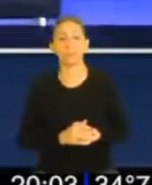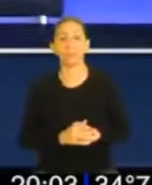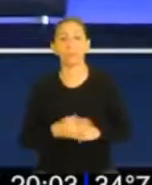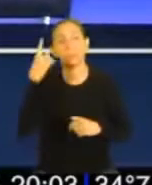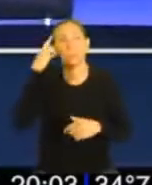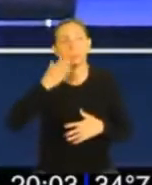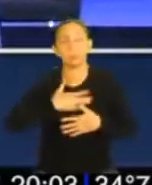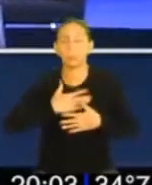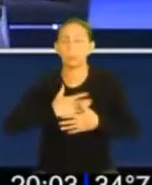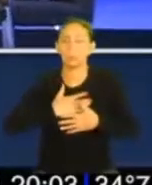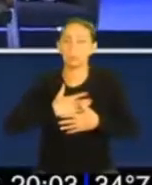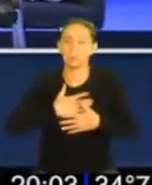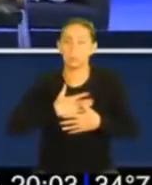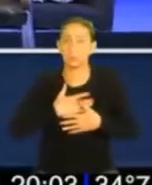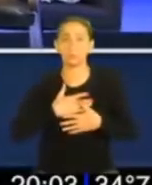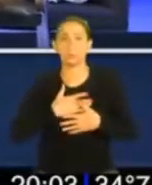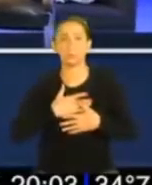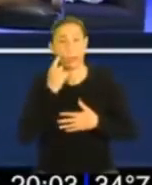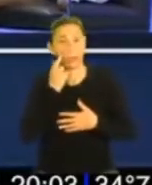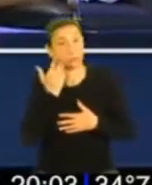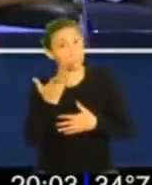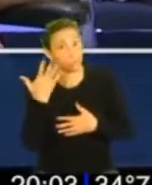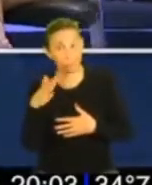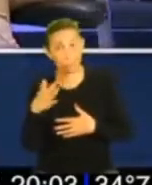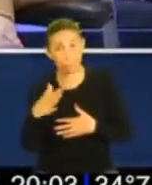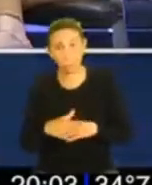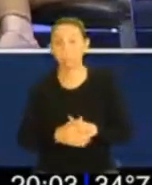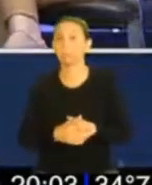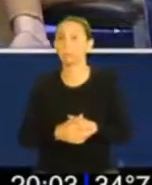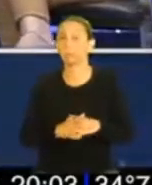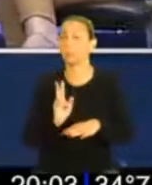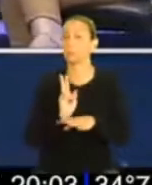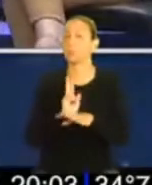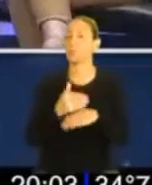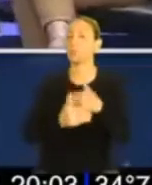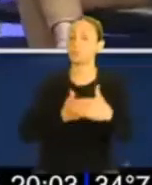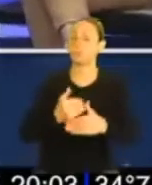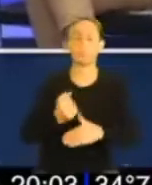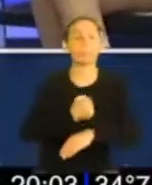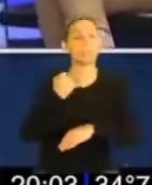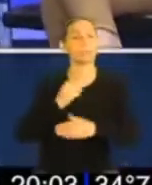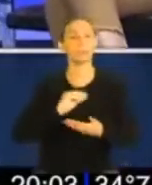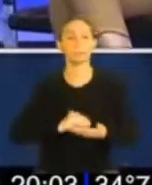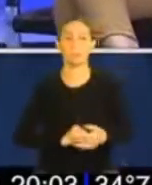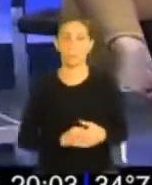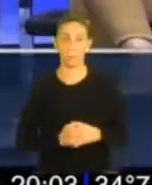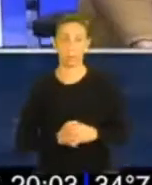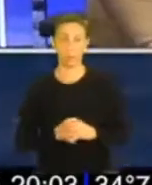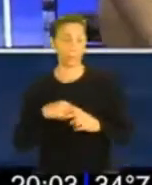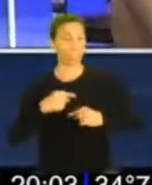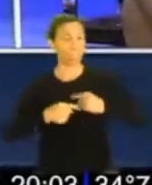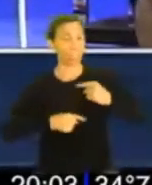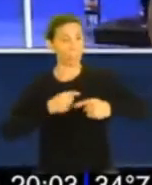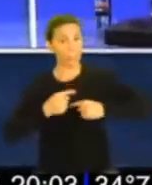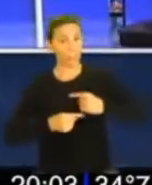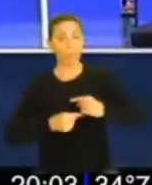pone, yo diría, en más que nada en atención para mantener los cuidados y fundamentalmente para